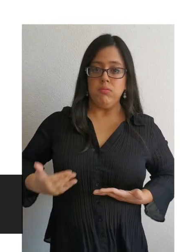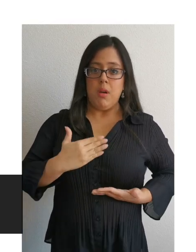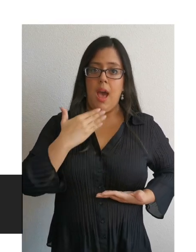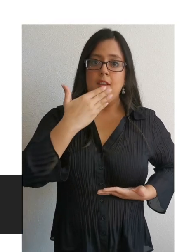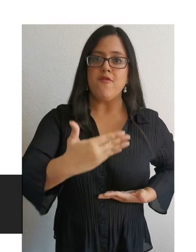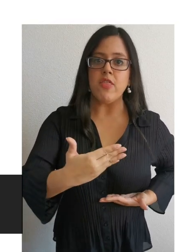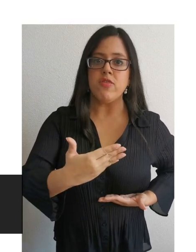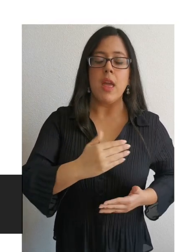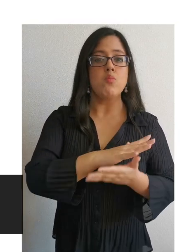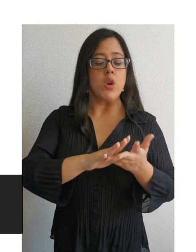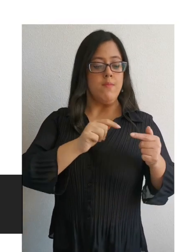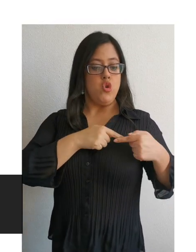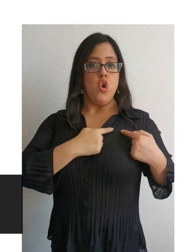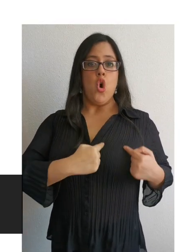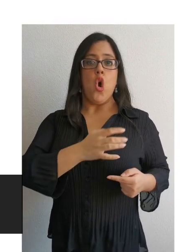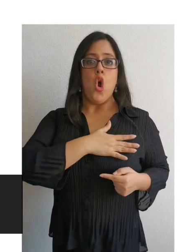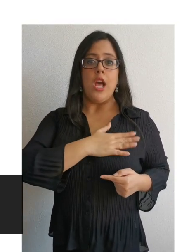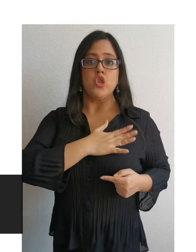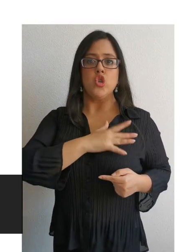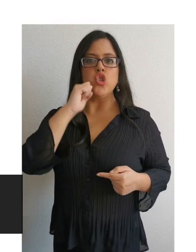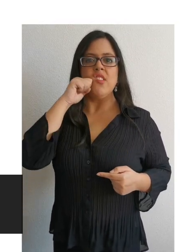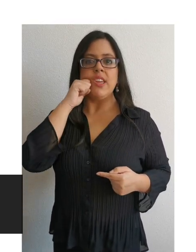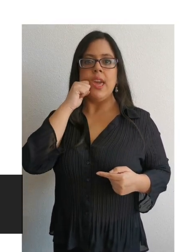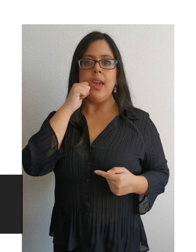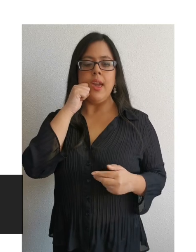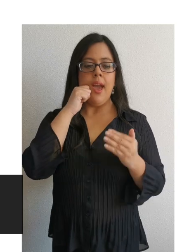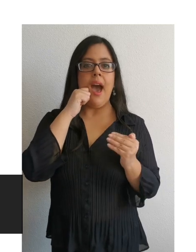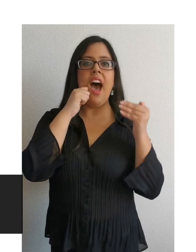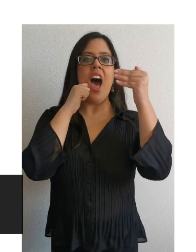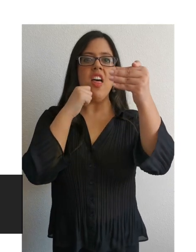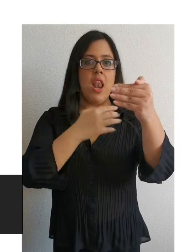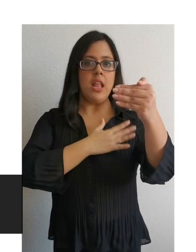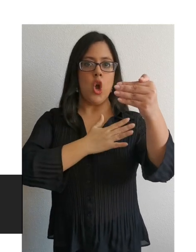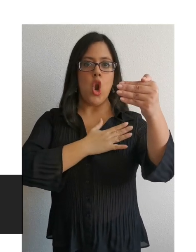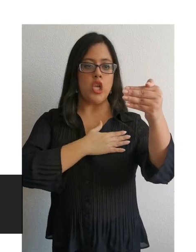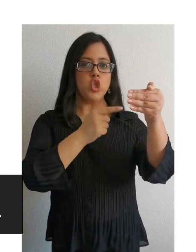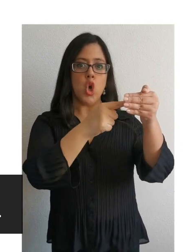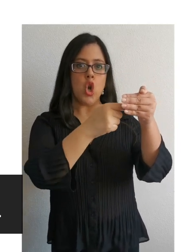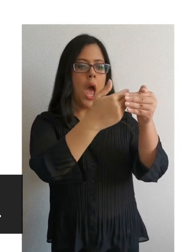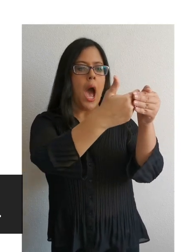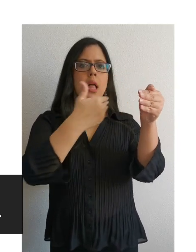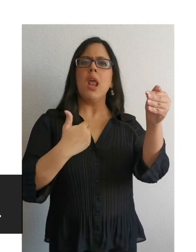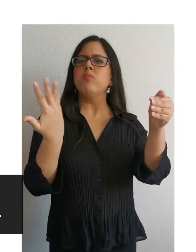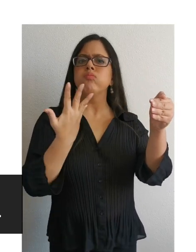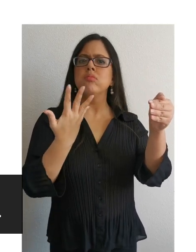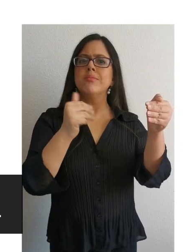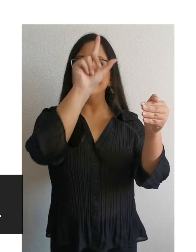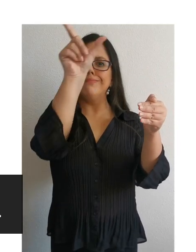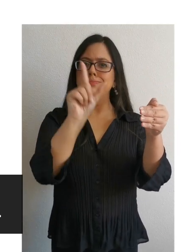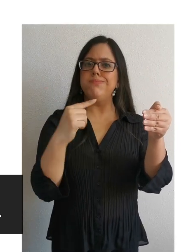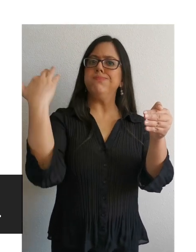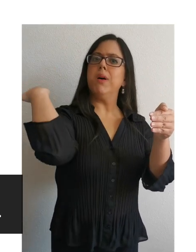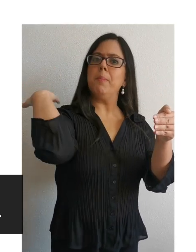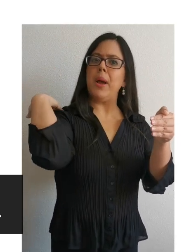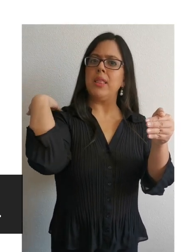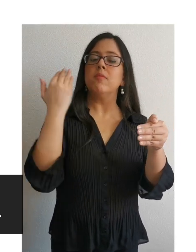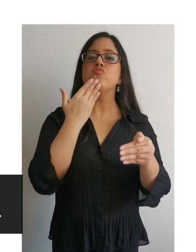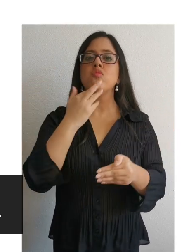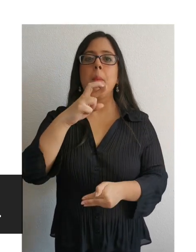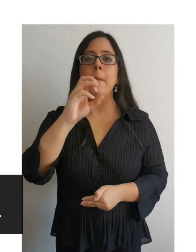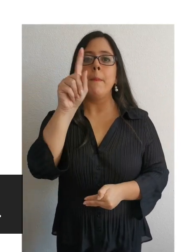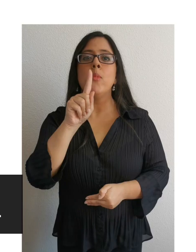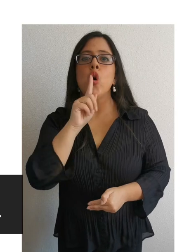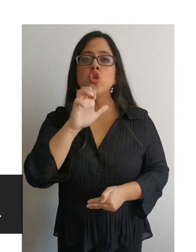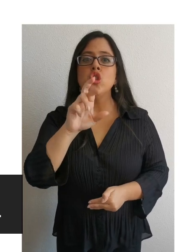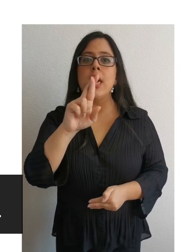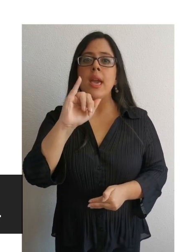El corazón, por ejemplo, se ubica ventral a la columna vertebral. Posterior o dorsal, que es lo que está